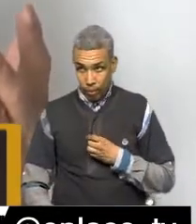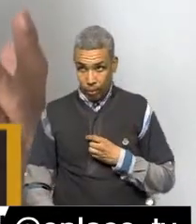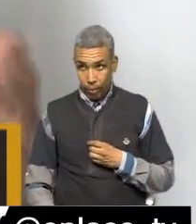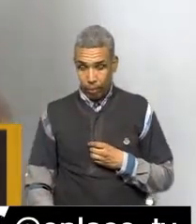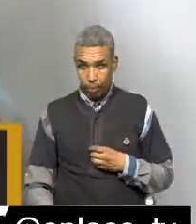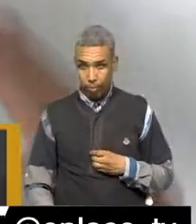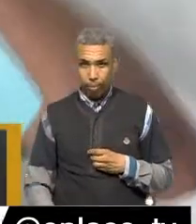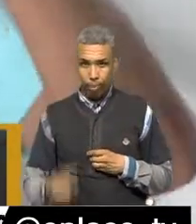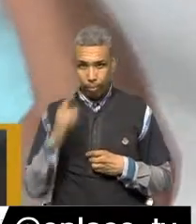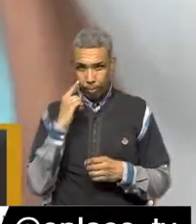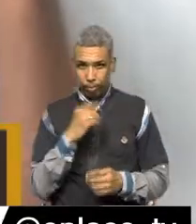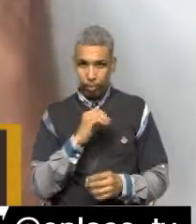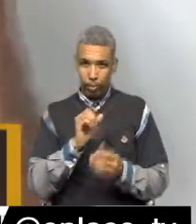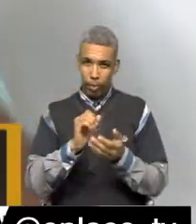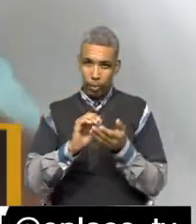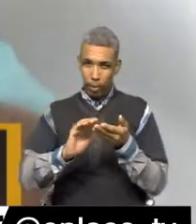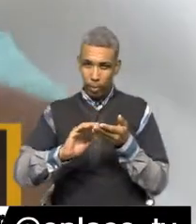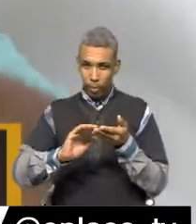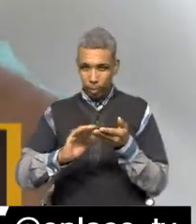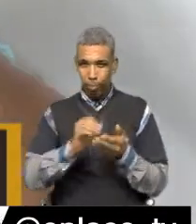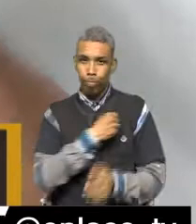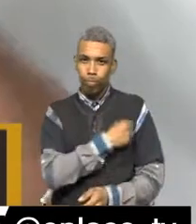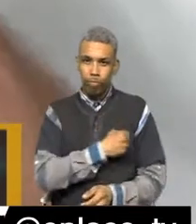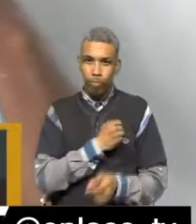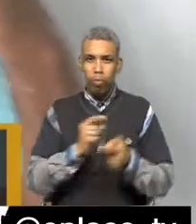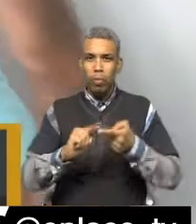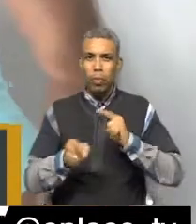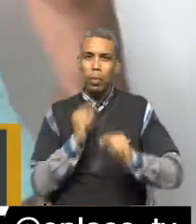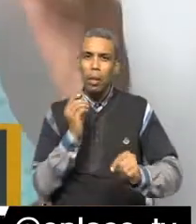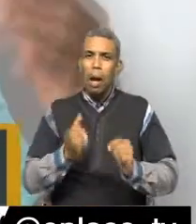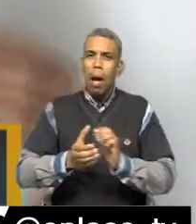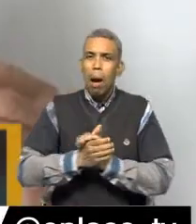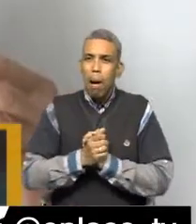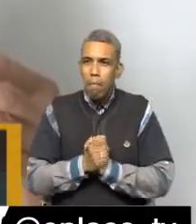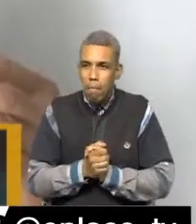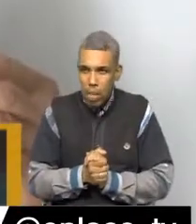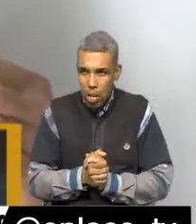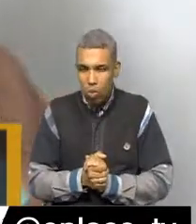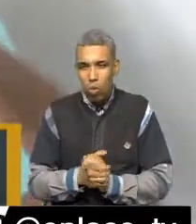comunidades y de todos mis amigos que fueron compañeros de fútbol,